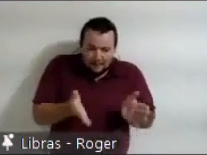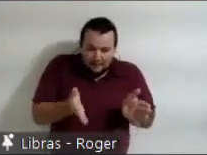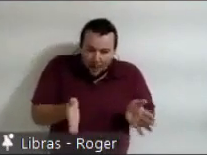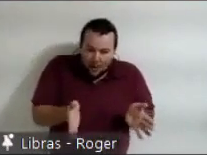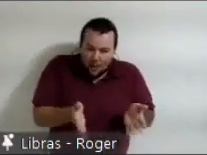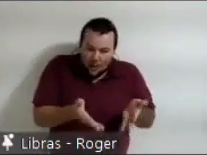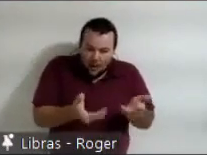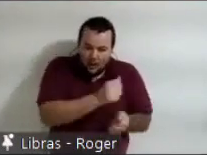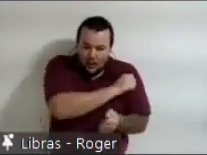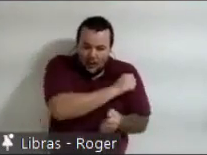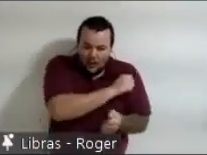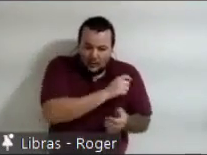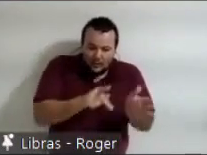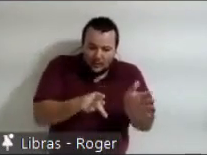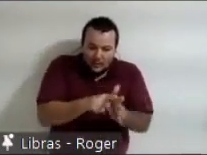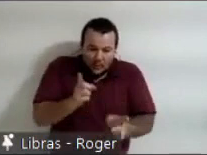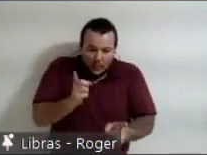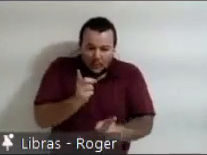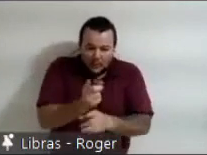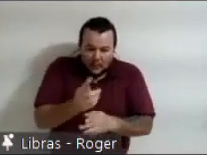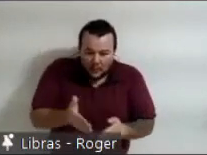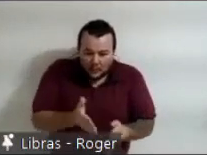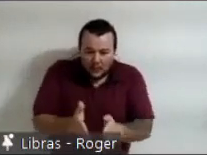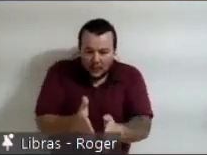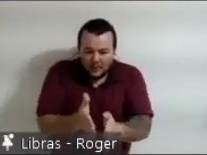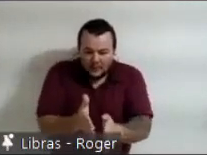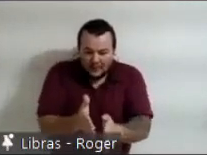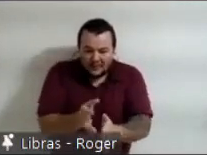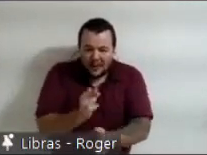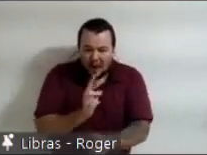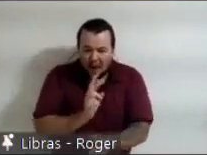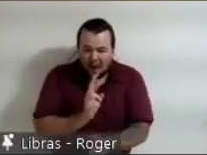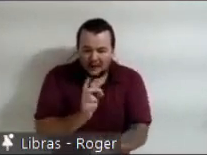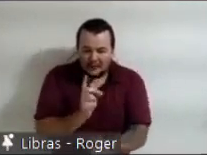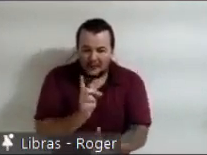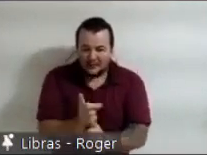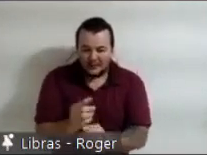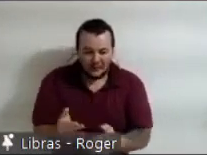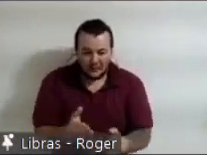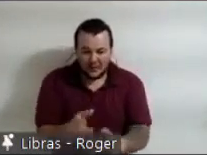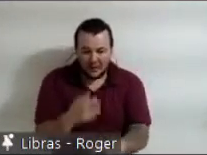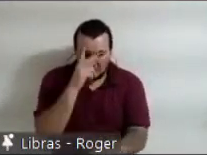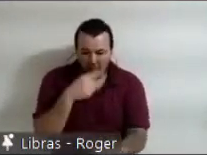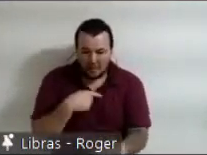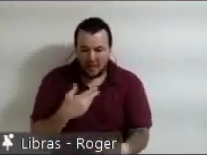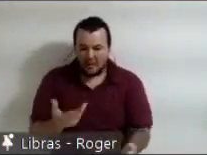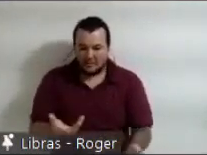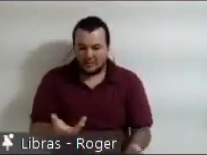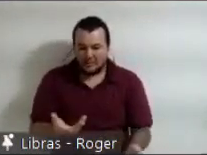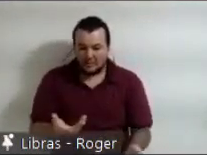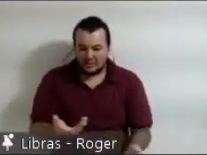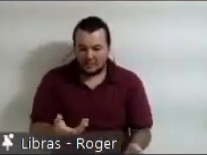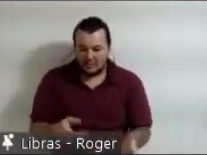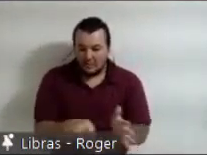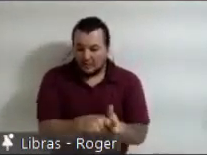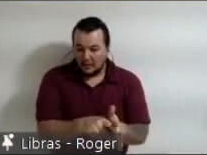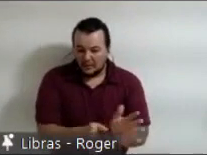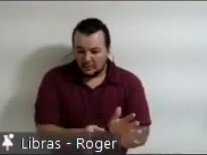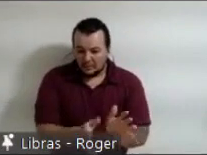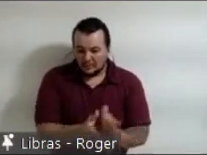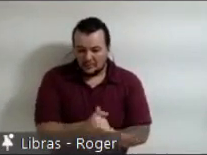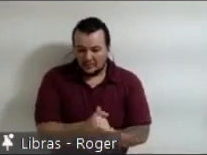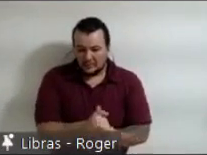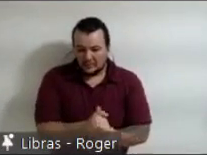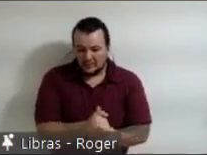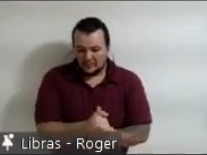su propia cuenta eso es clásico entonces ¿cuánto es 7 por 8? no, te